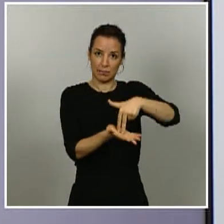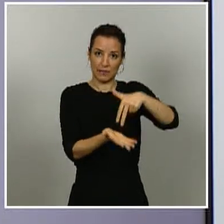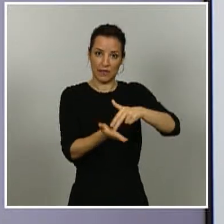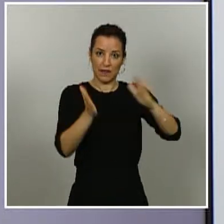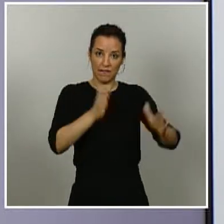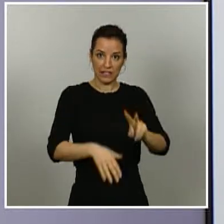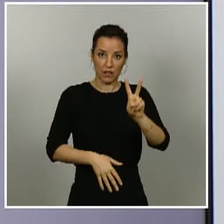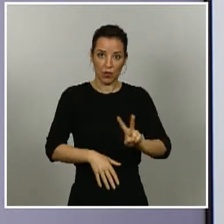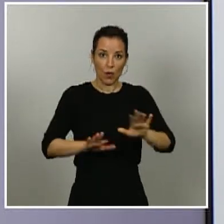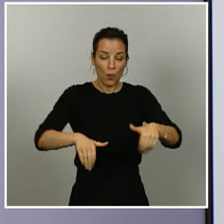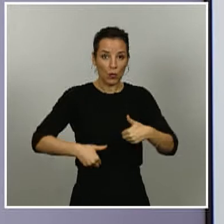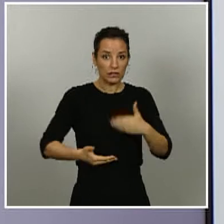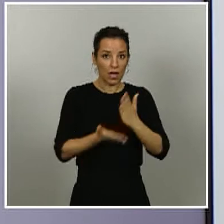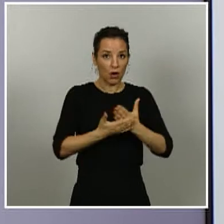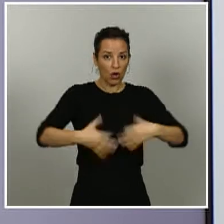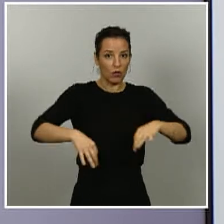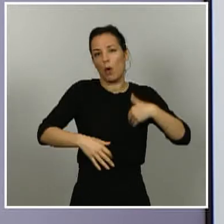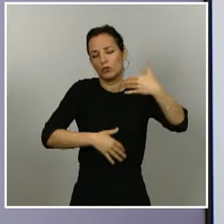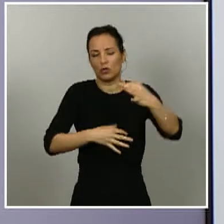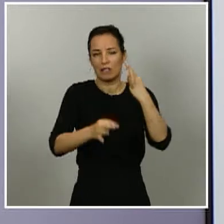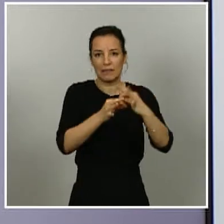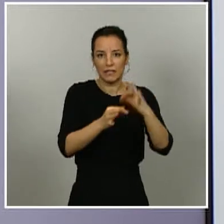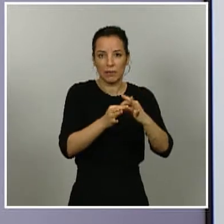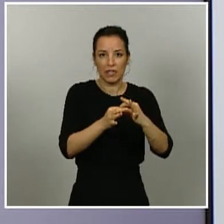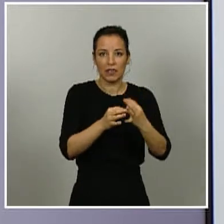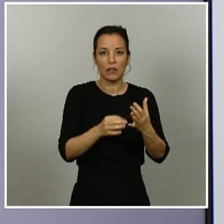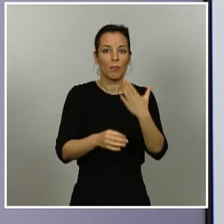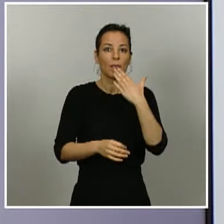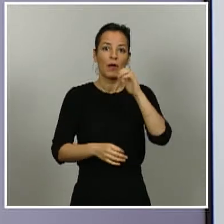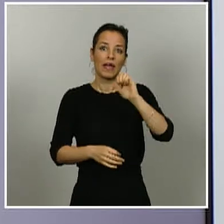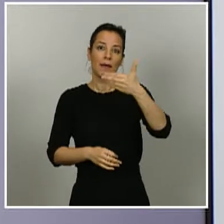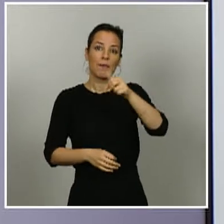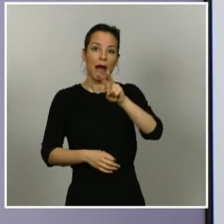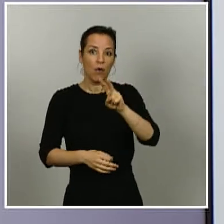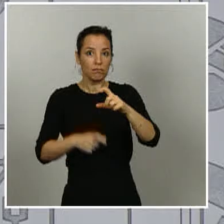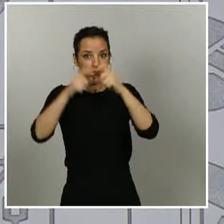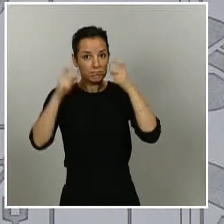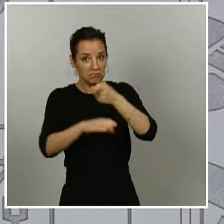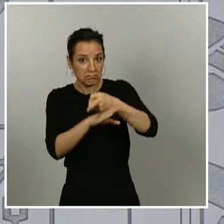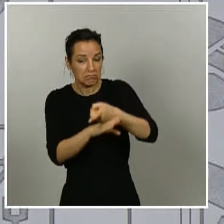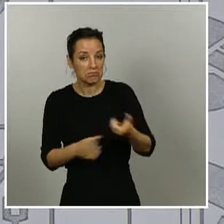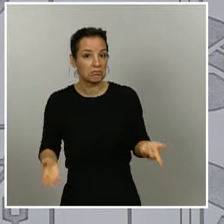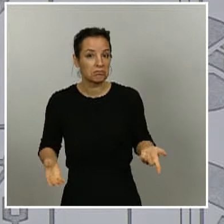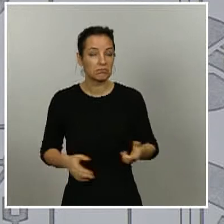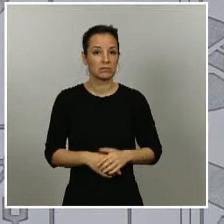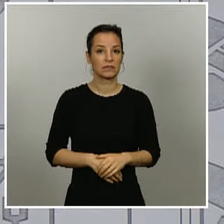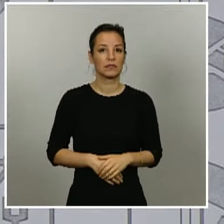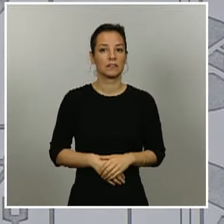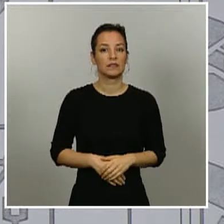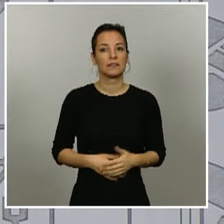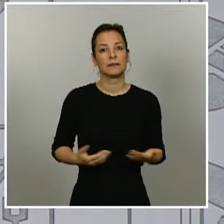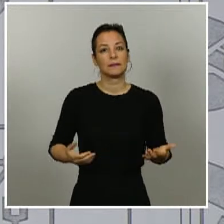al curso cuando se produzca en septiembre, para los que hagan la EBAU, por ejemplo? Esto se tendrá que discutir con